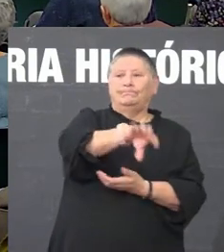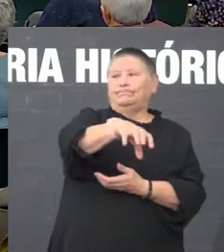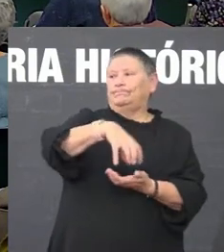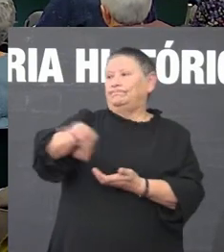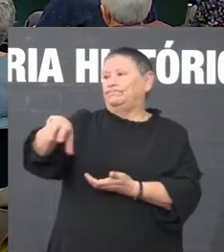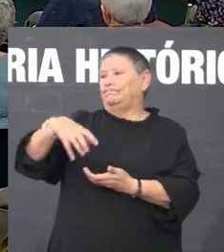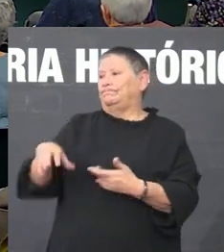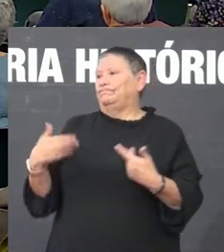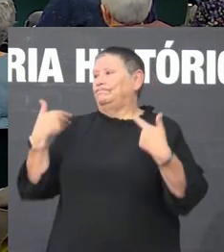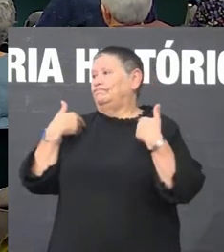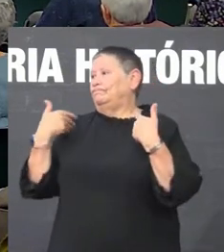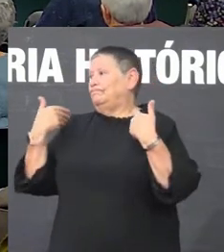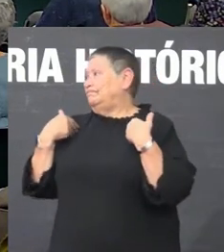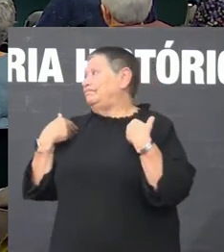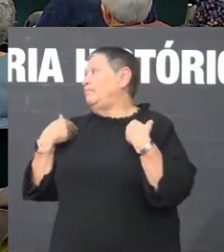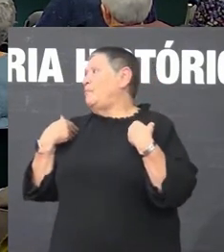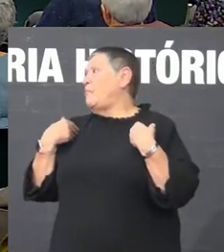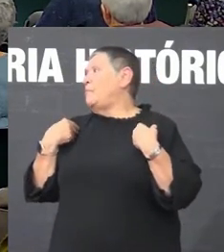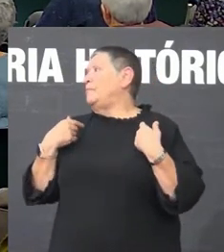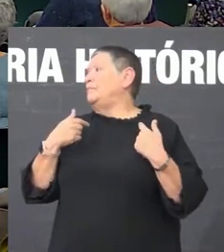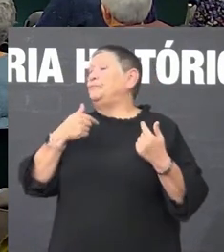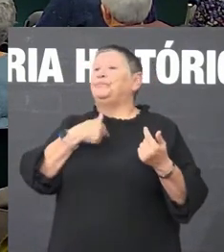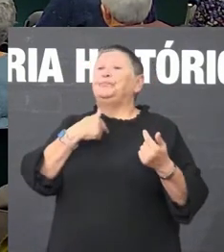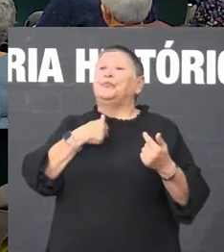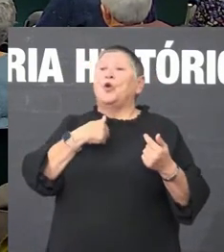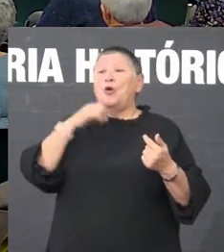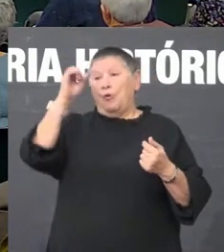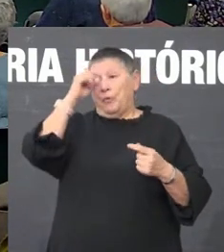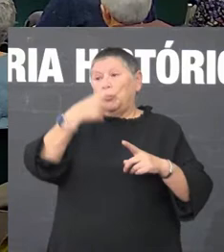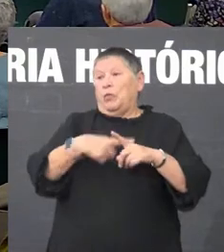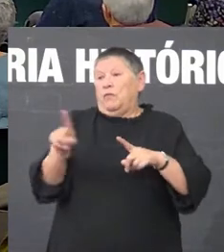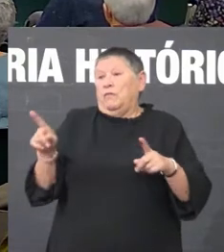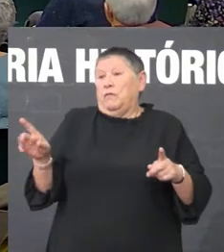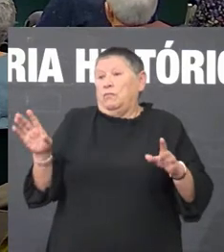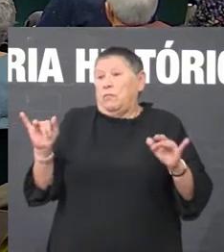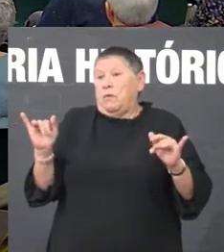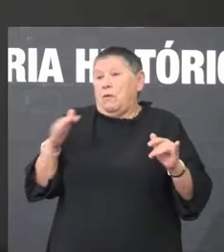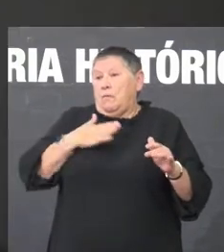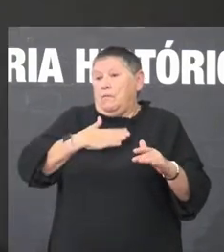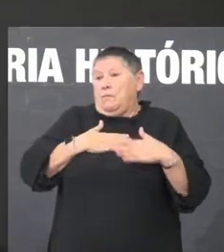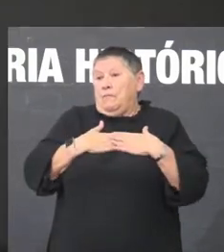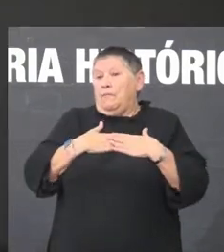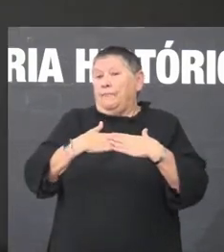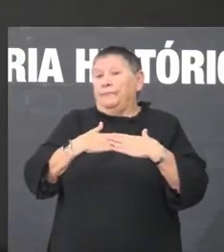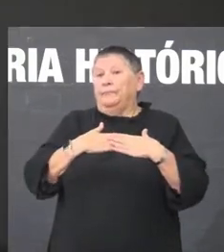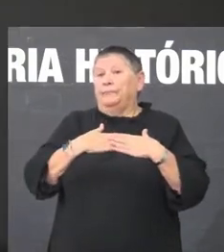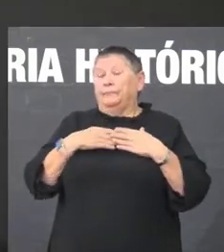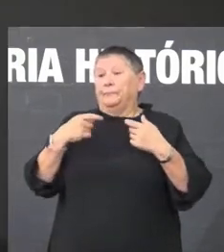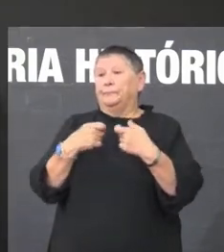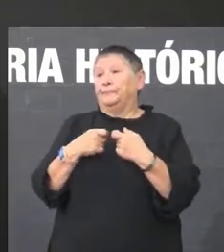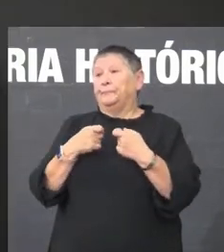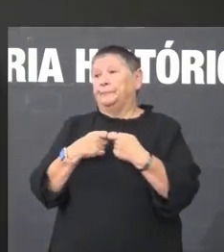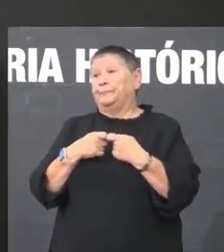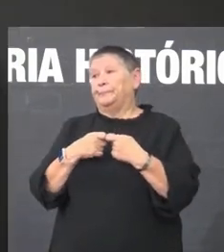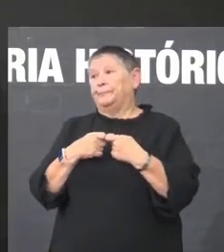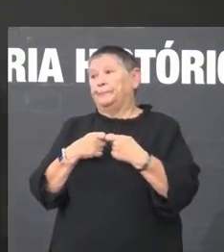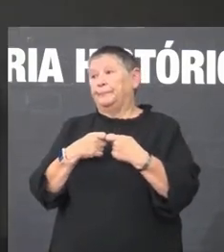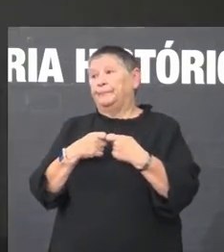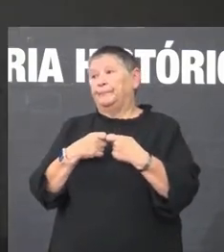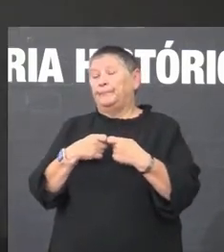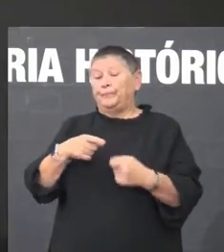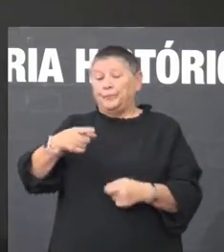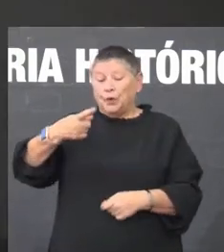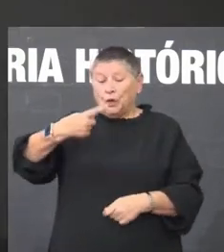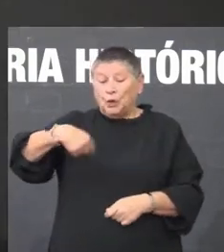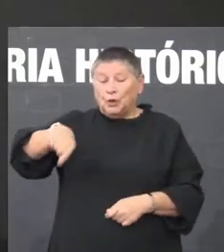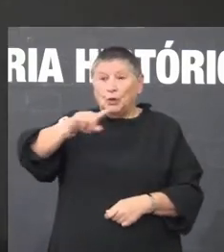luego tengo mis diferencias. Pero, pues, Si es que a nosotros no nos